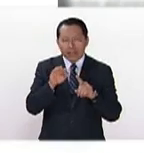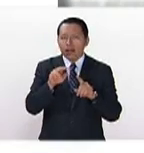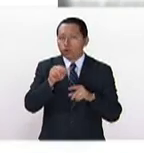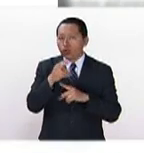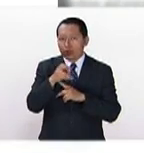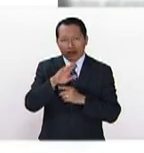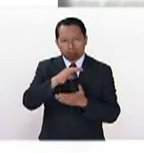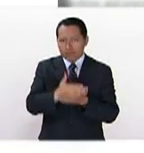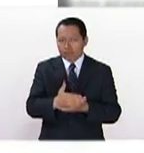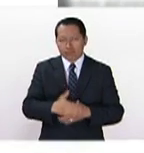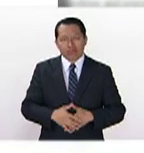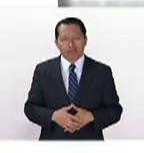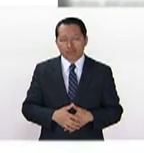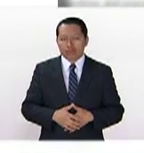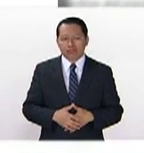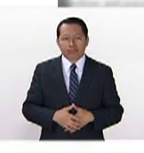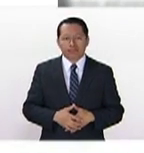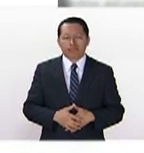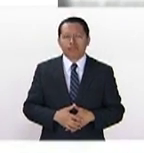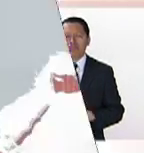las cosas.